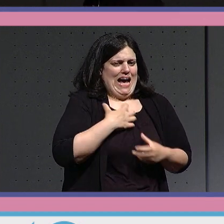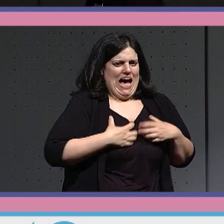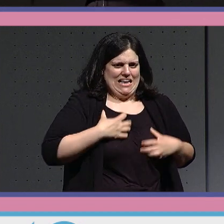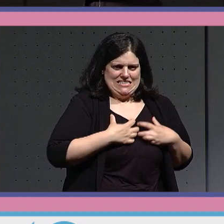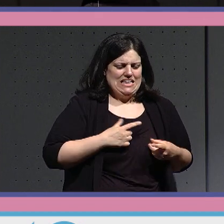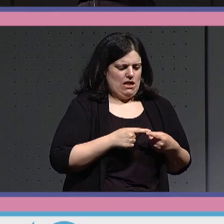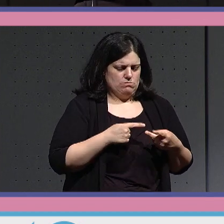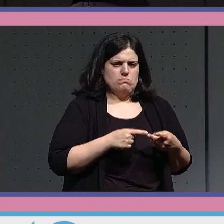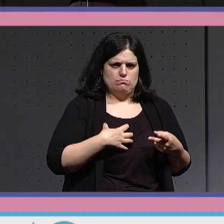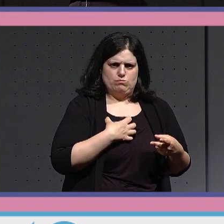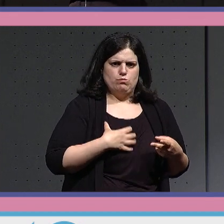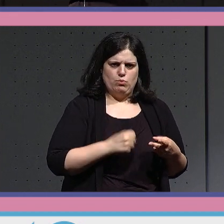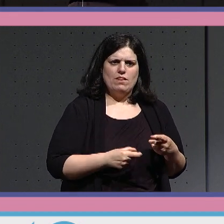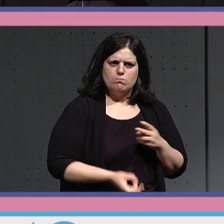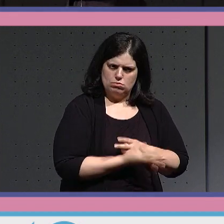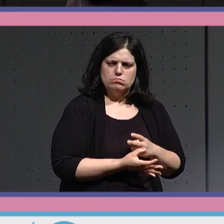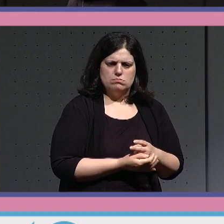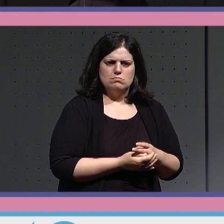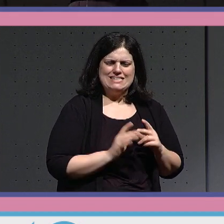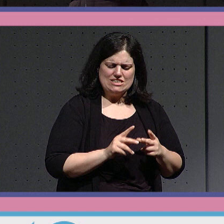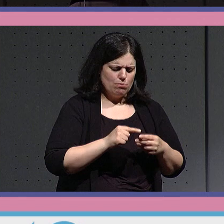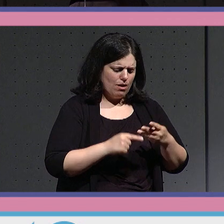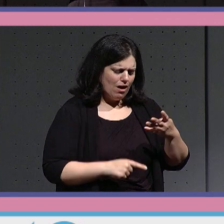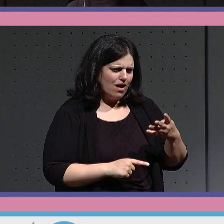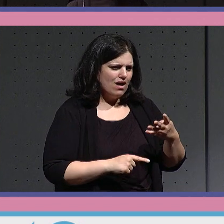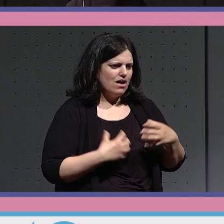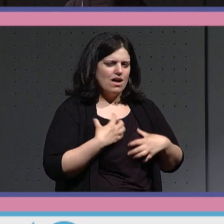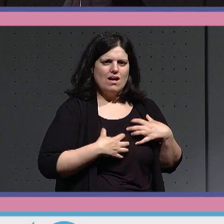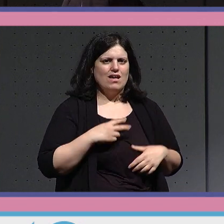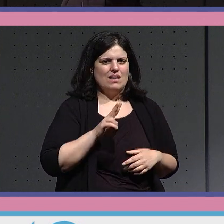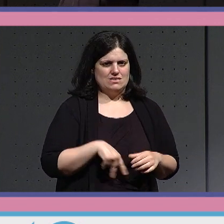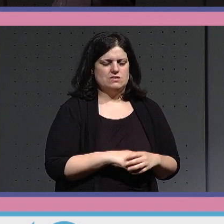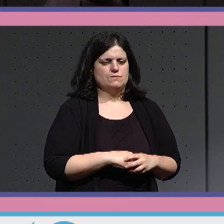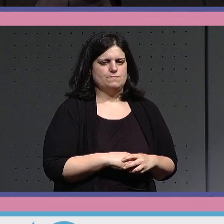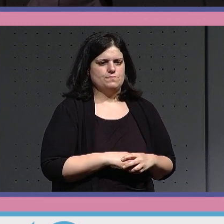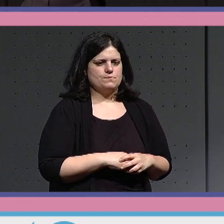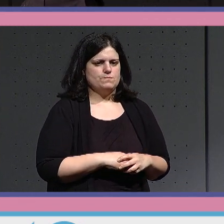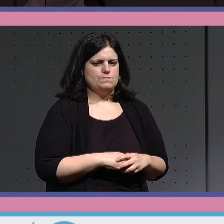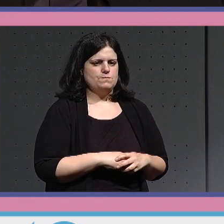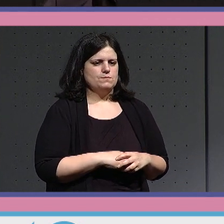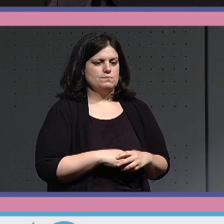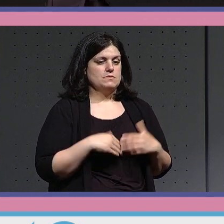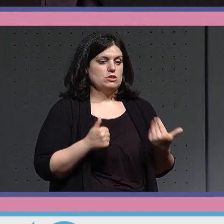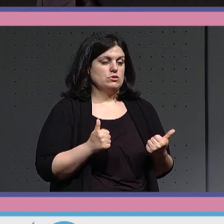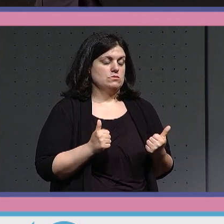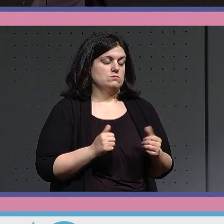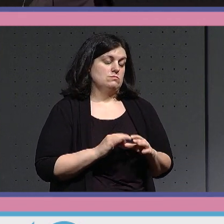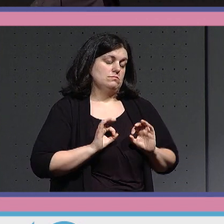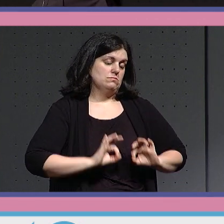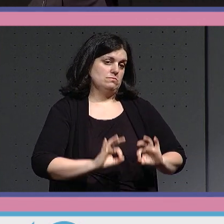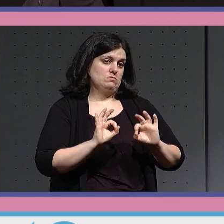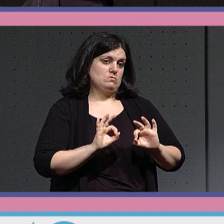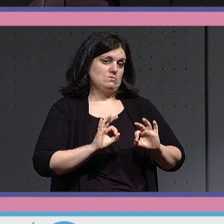gustaría hacerlas o como espera hacerlas, ¿no? Todo eso está absolutamente presente. ¿Cómo tenemos que empezar? Además de todos